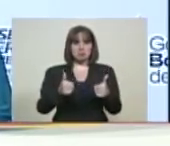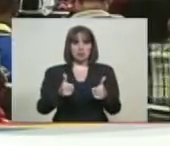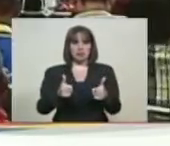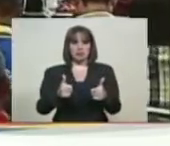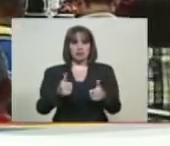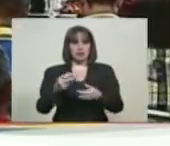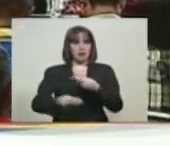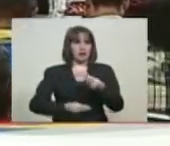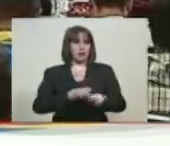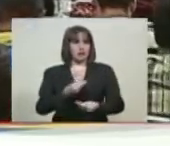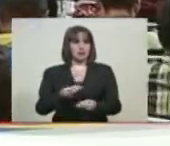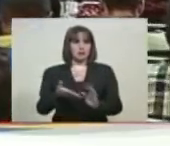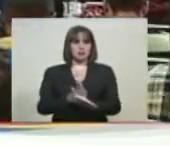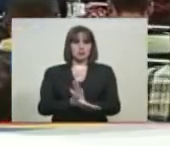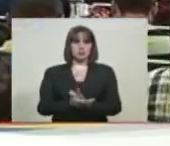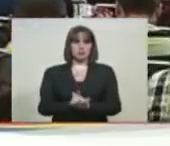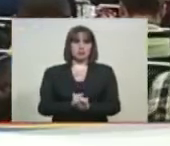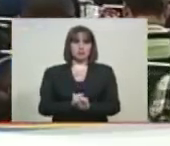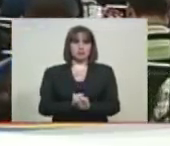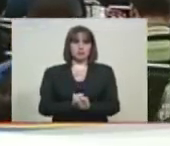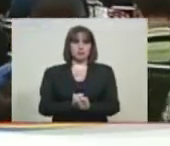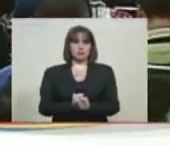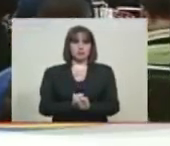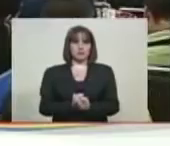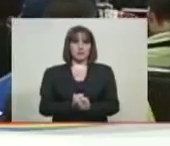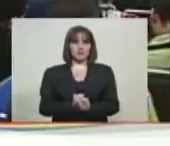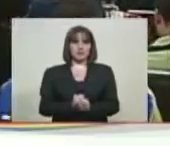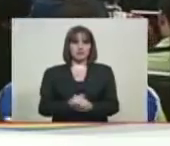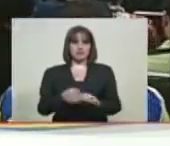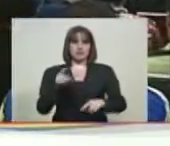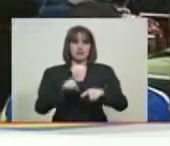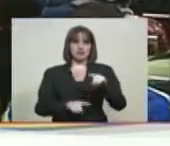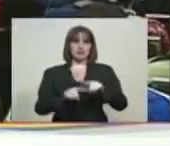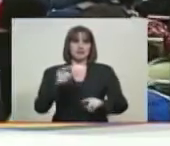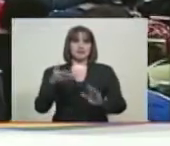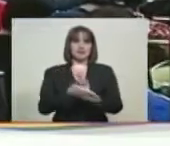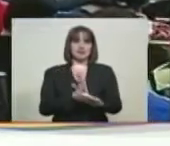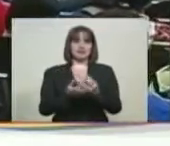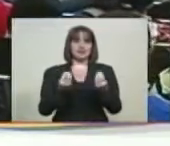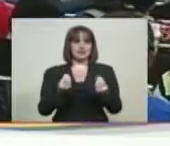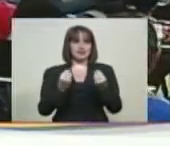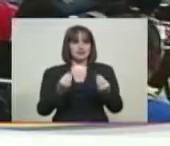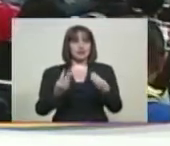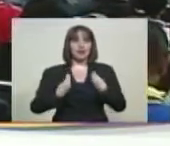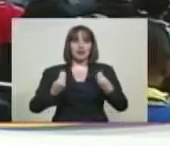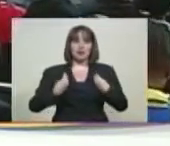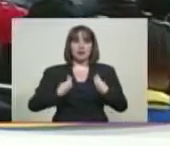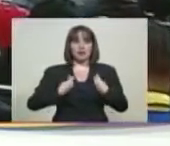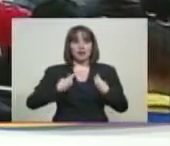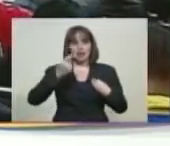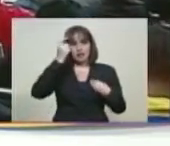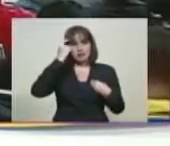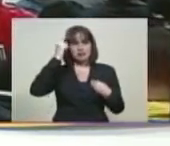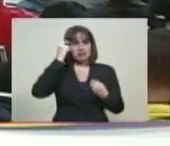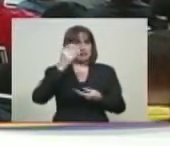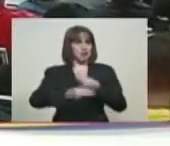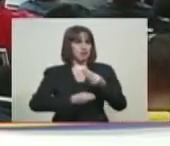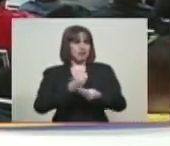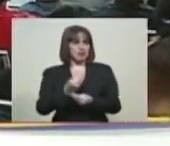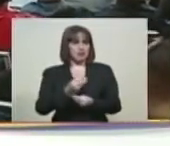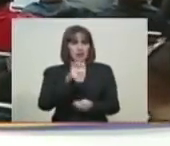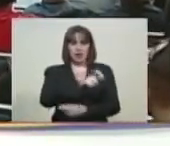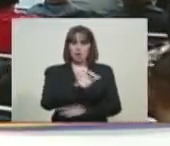para que de manera eficaz toque la vida diaria de nuestros compatriotas de los